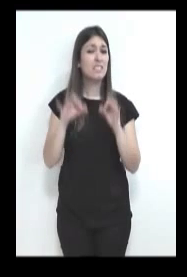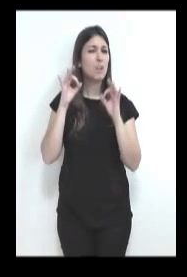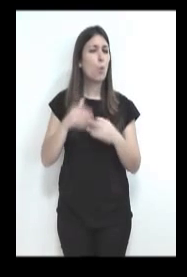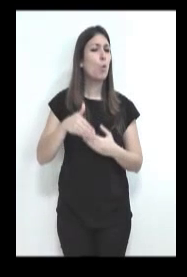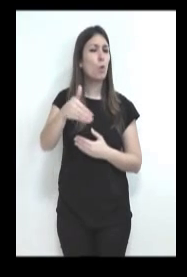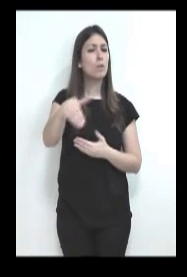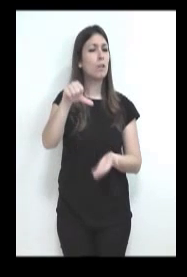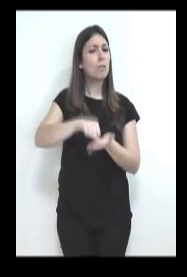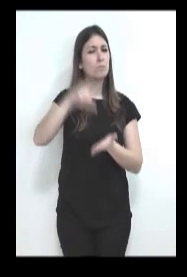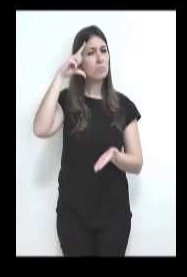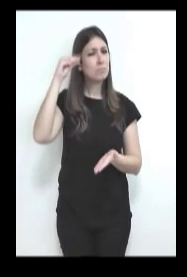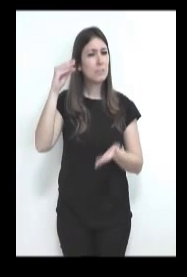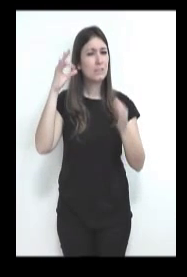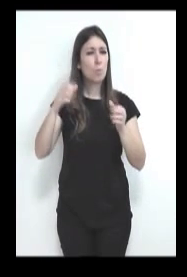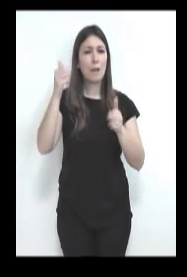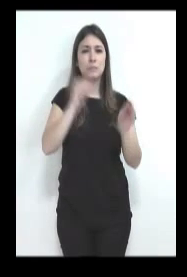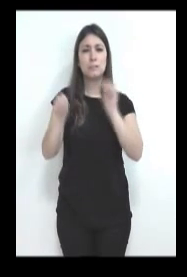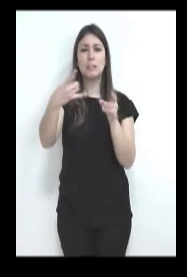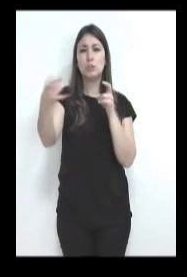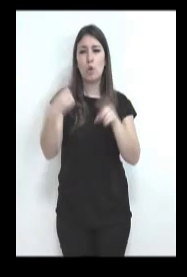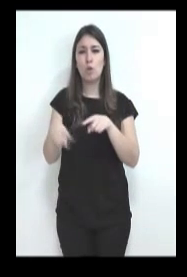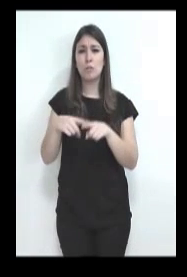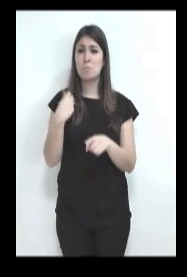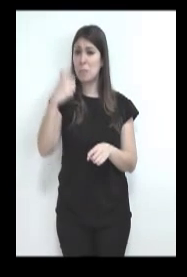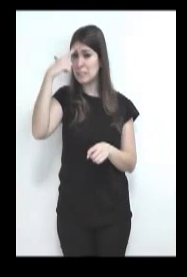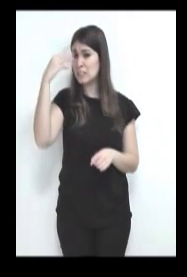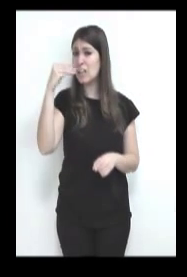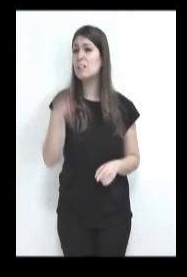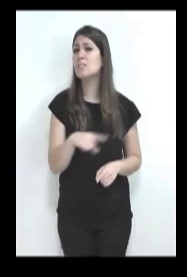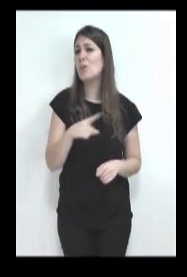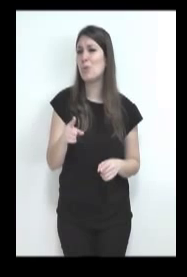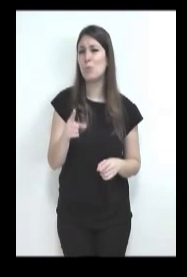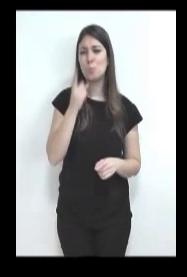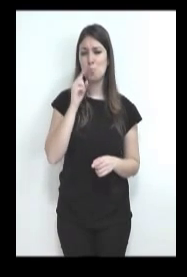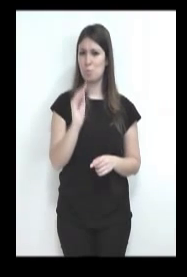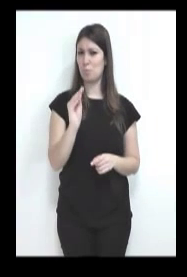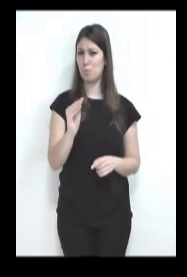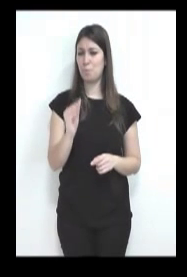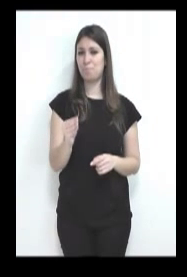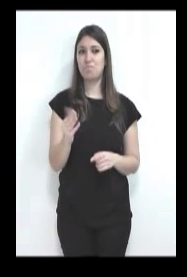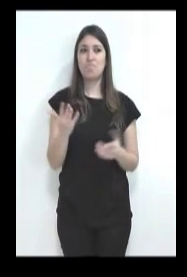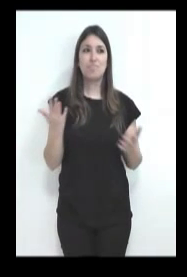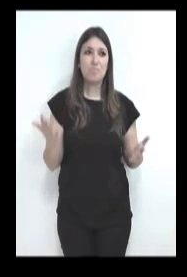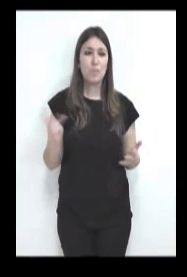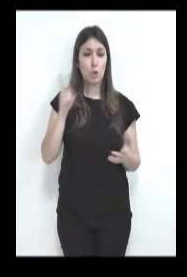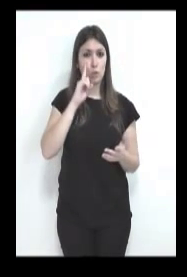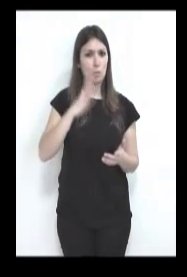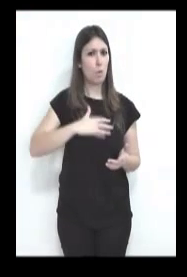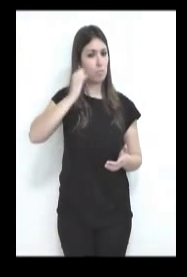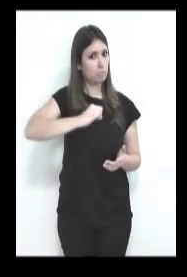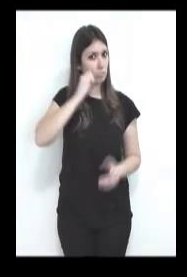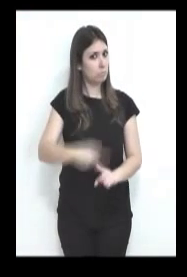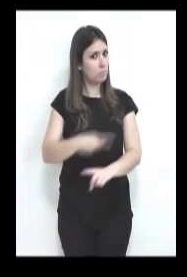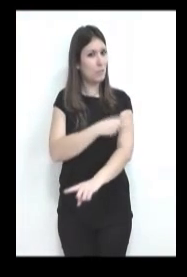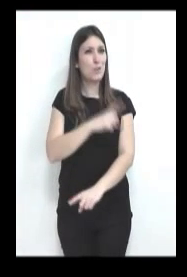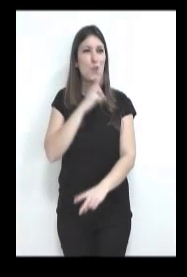inteligente, sensorizada, etcétera, etcétera. Y en un escenario, no sé si abusivo o no abusivo,